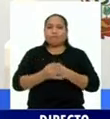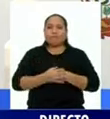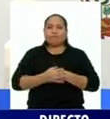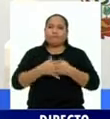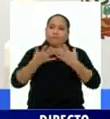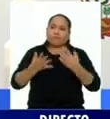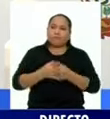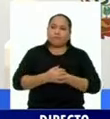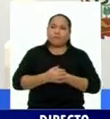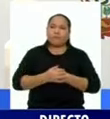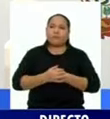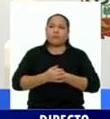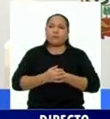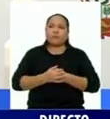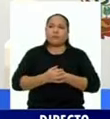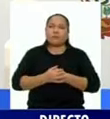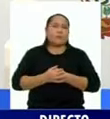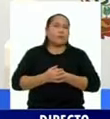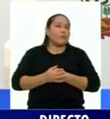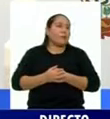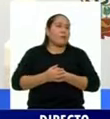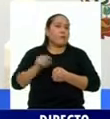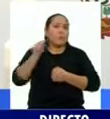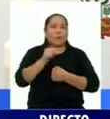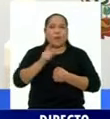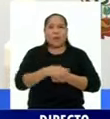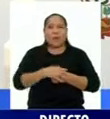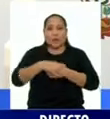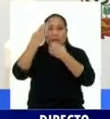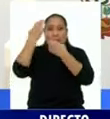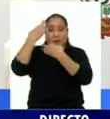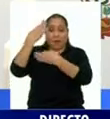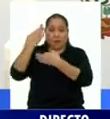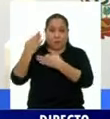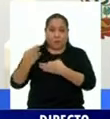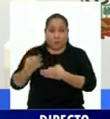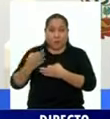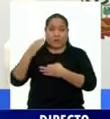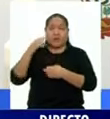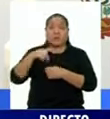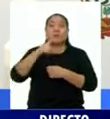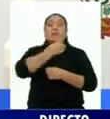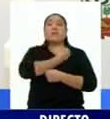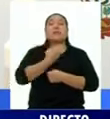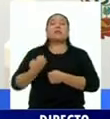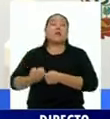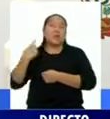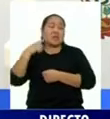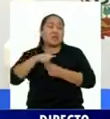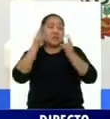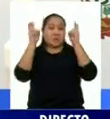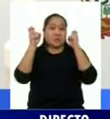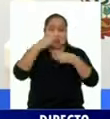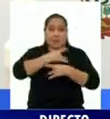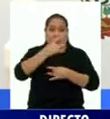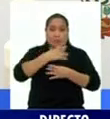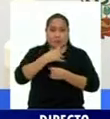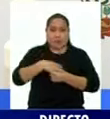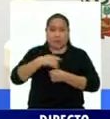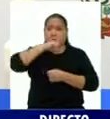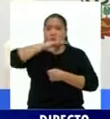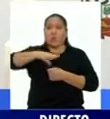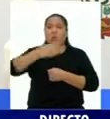en términos de las finanzas públicas, que es una cuestión interesante también, como lo